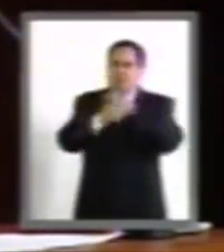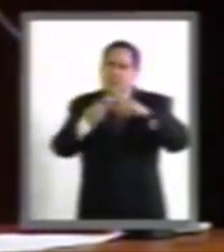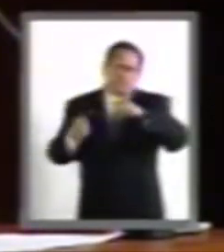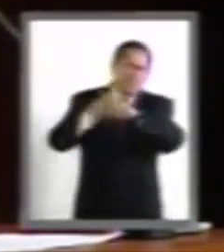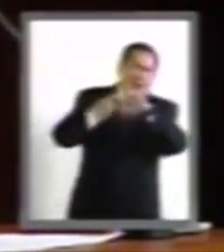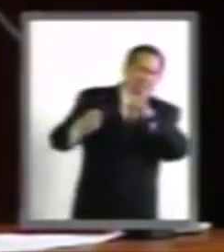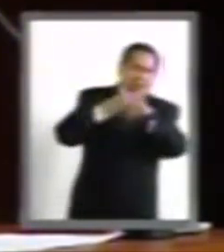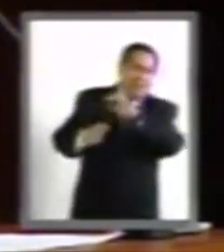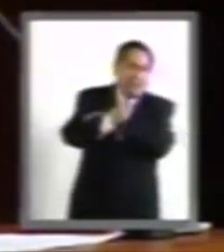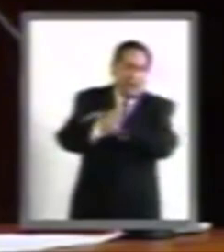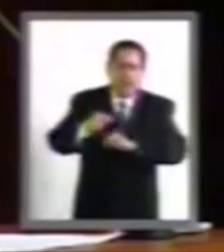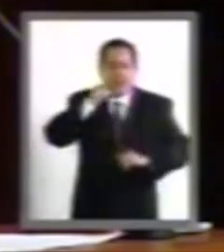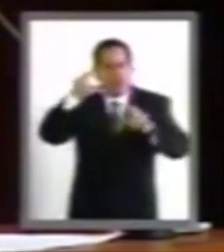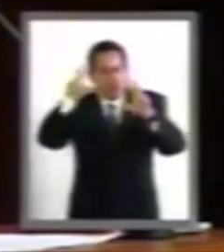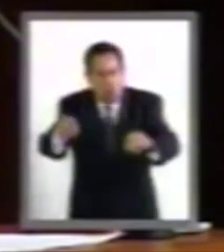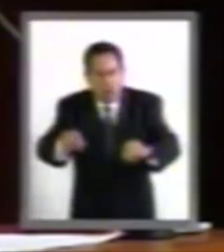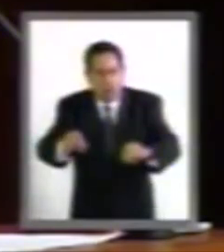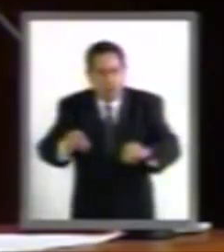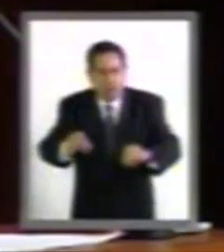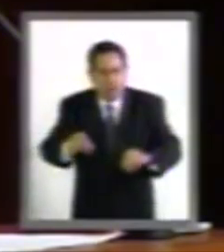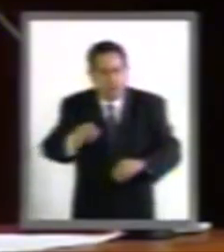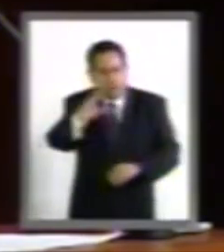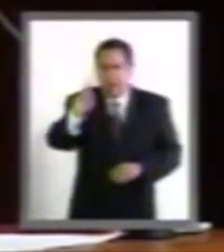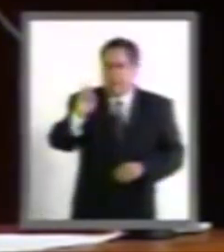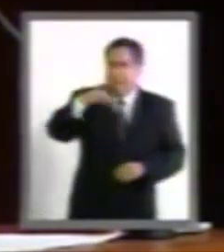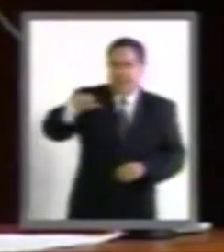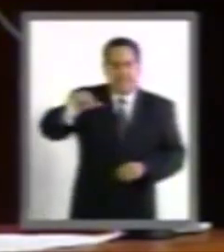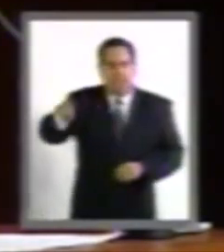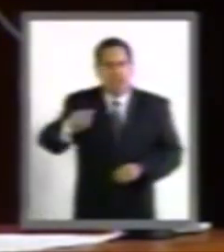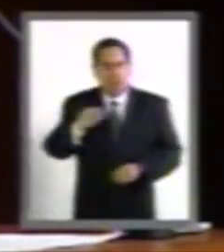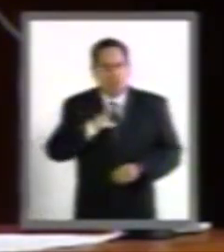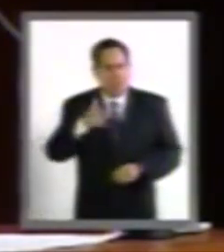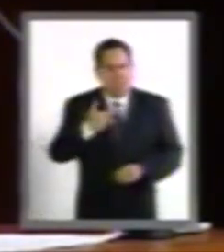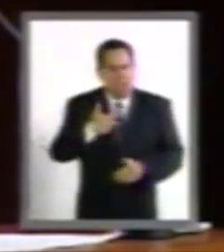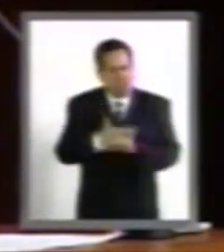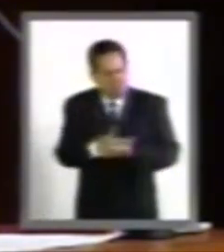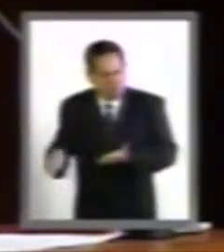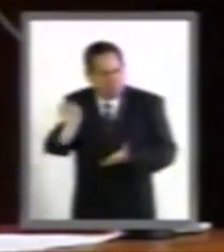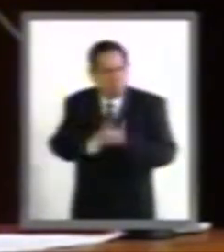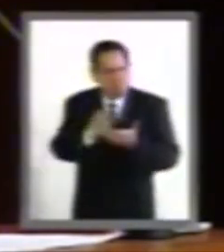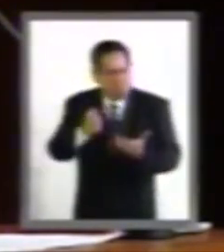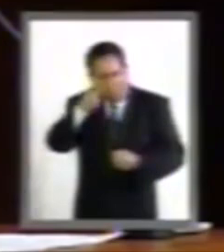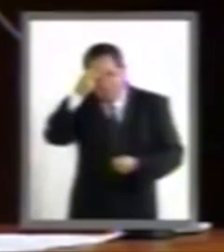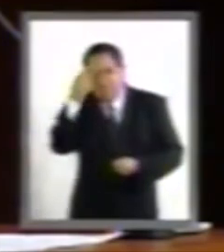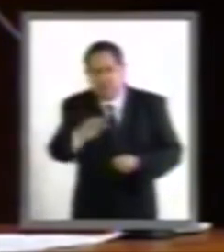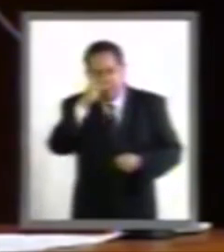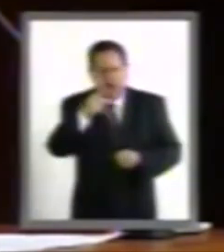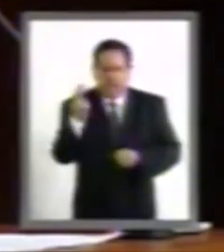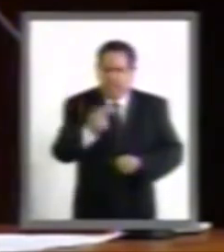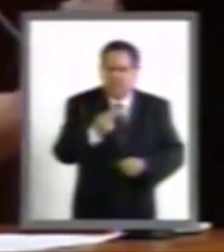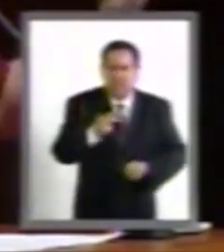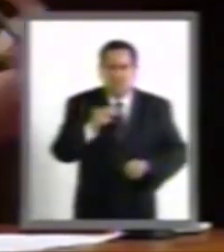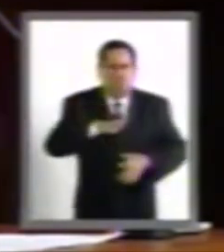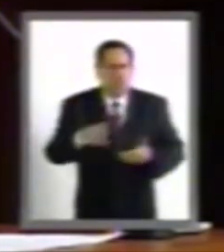la madre. Y Peña no tiene los arrestos del líder que México necesita.